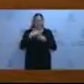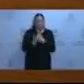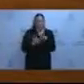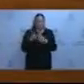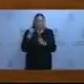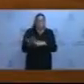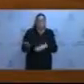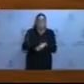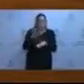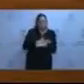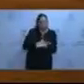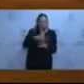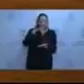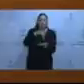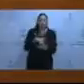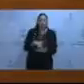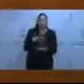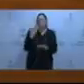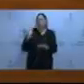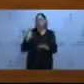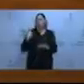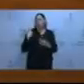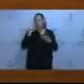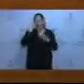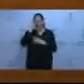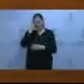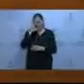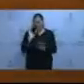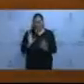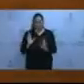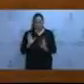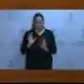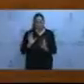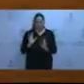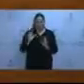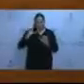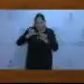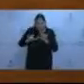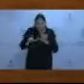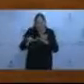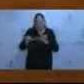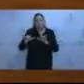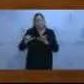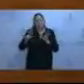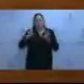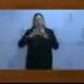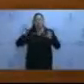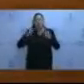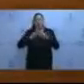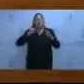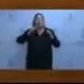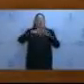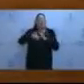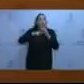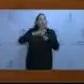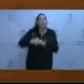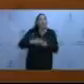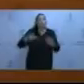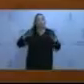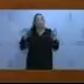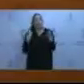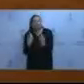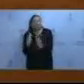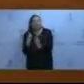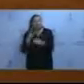preconcurso, usted lo decía, desde finales del pasado mes de febrero. A partir de ese momento, la empresa está realizando las gestiones pertinentes